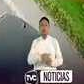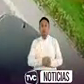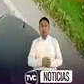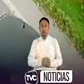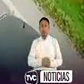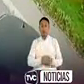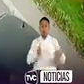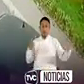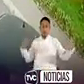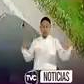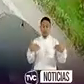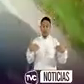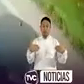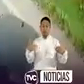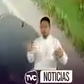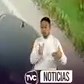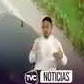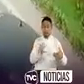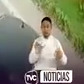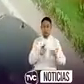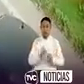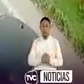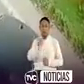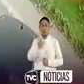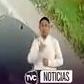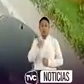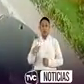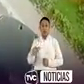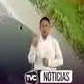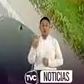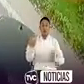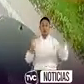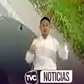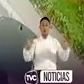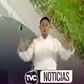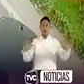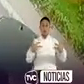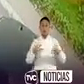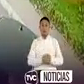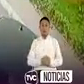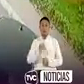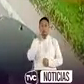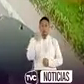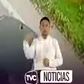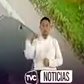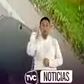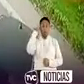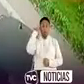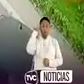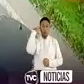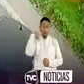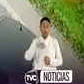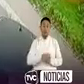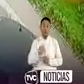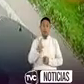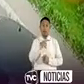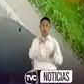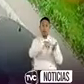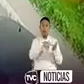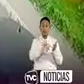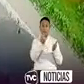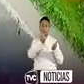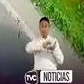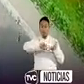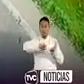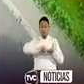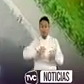lo bloquearon para que no pueda maniobrar. Los pillos se movilizaban en dos vehículos. El chofer fue víctima del denominado paseo millonario. Estuvo en